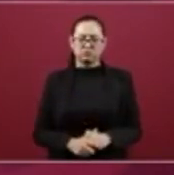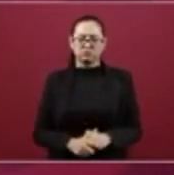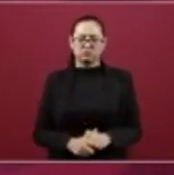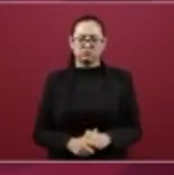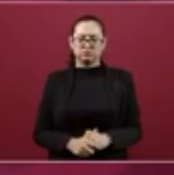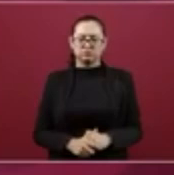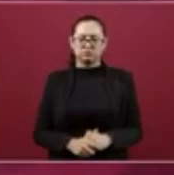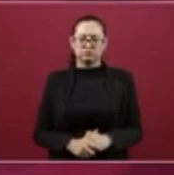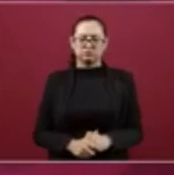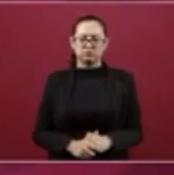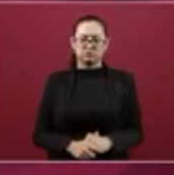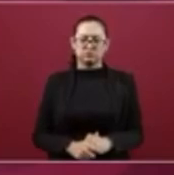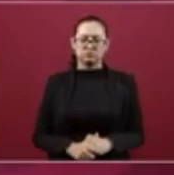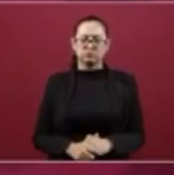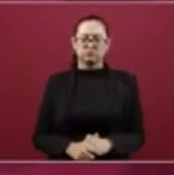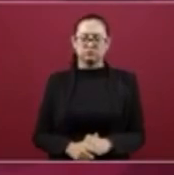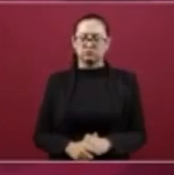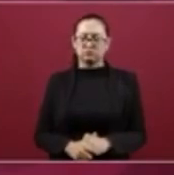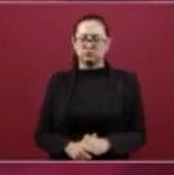no